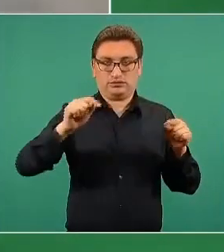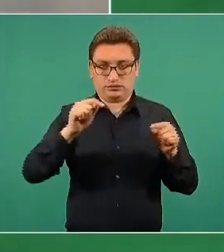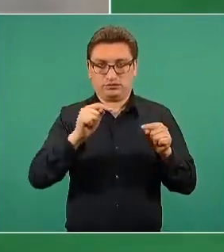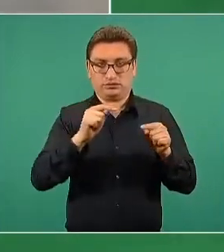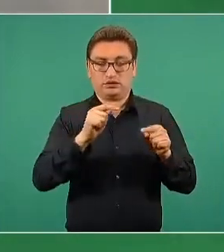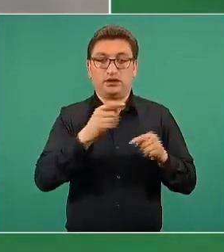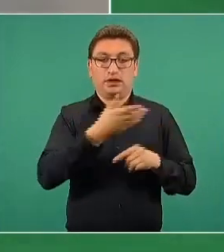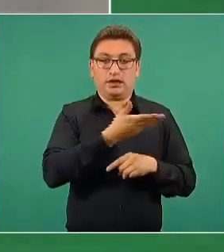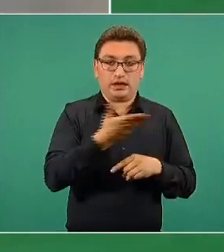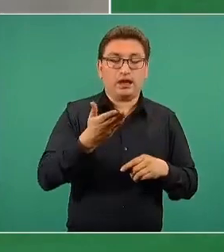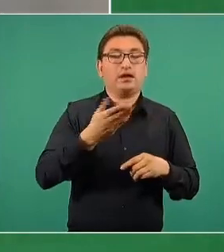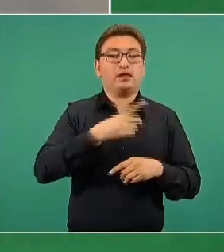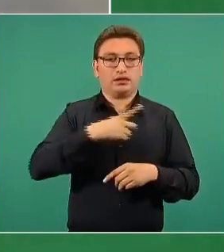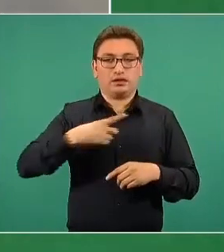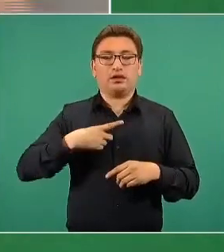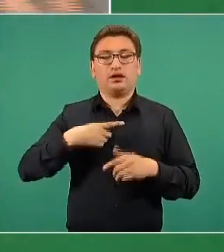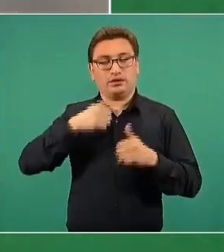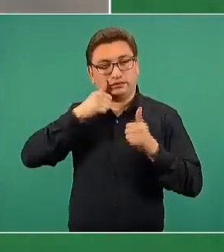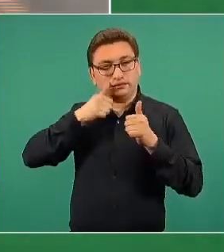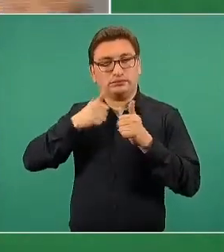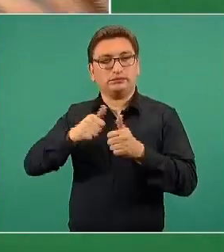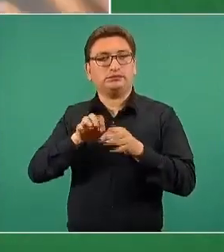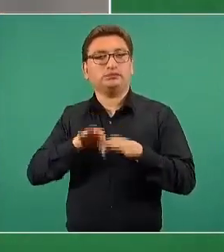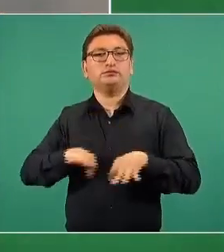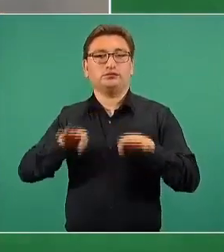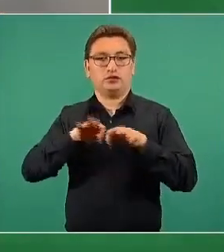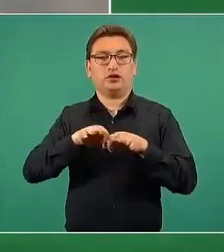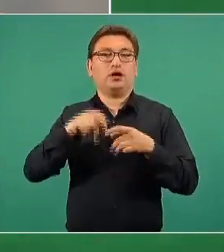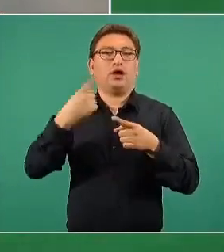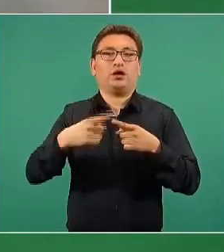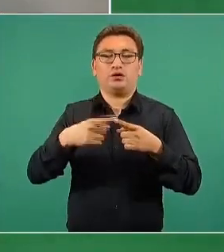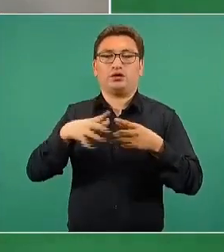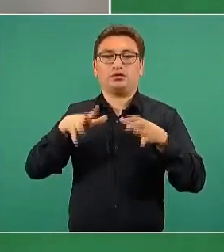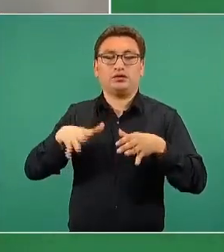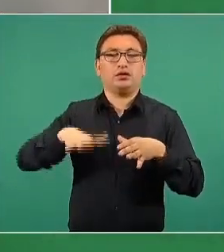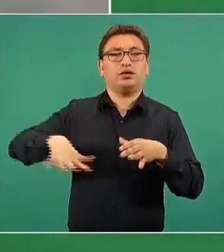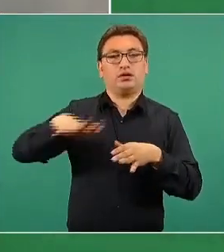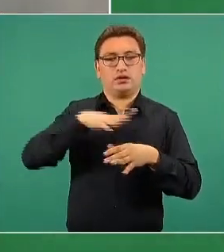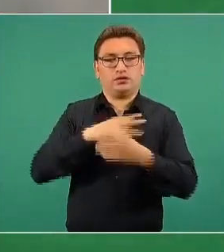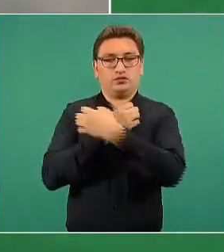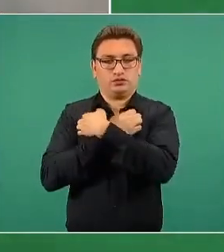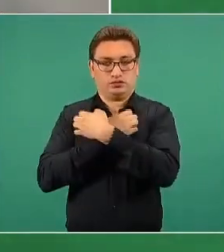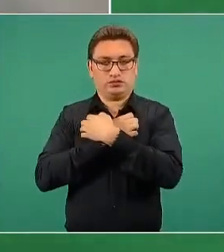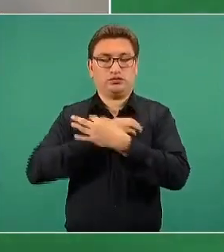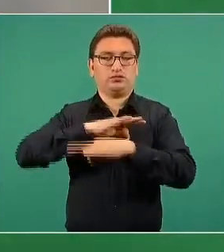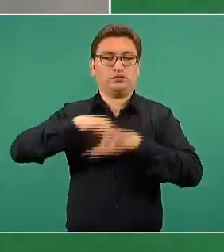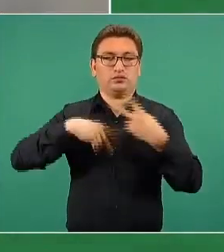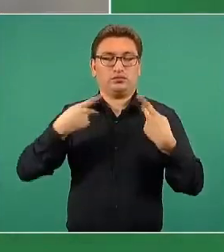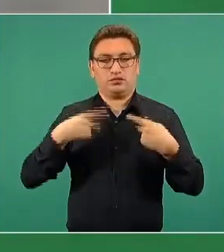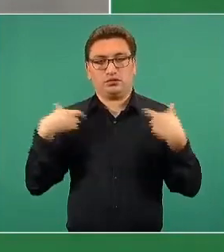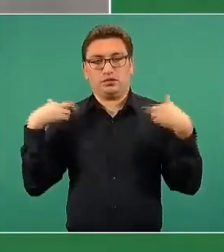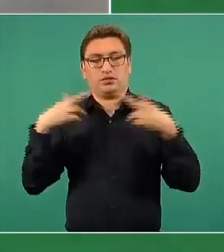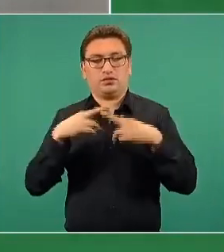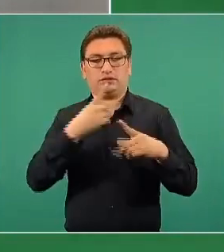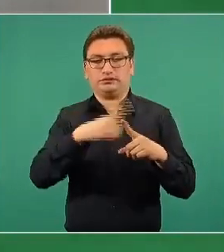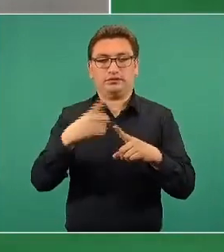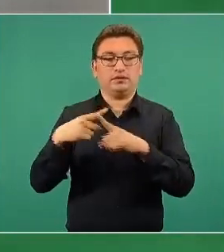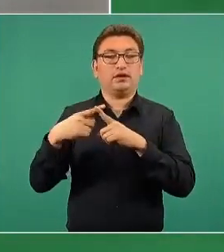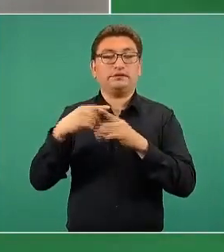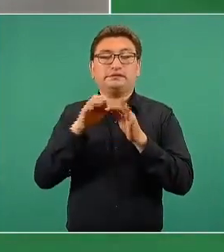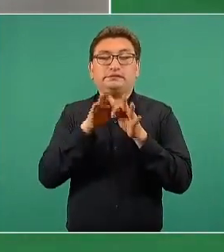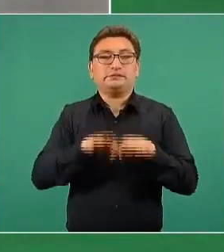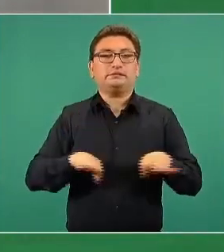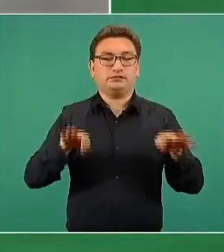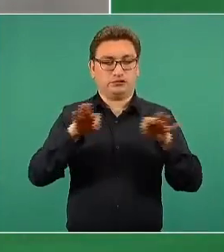al sector educativo como una de las prioridades que se